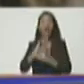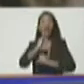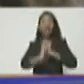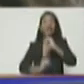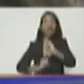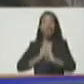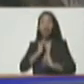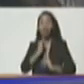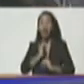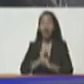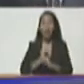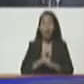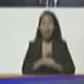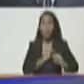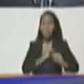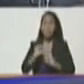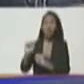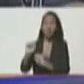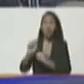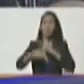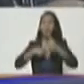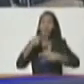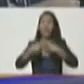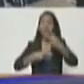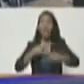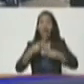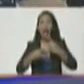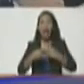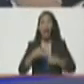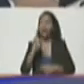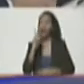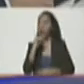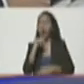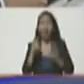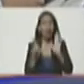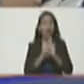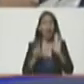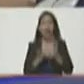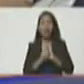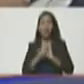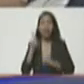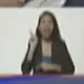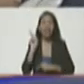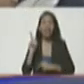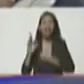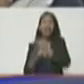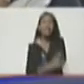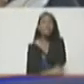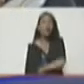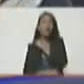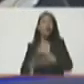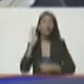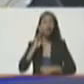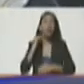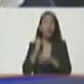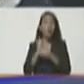internacional rechazó esta política ilegal, criminal y genocida,